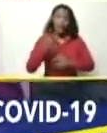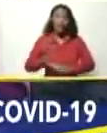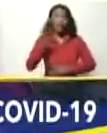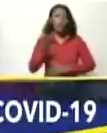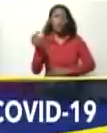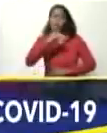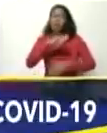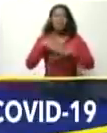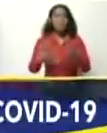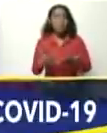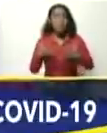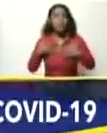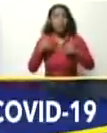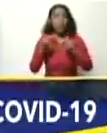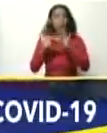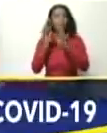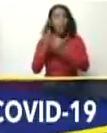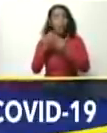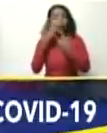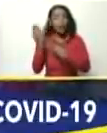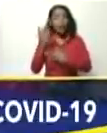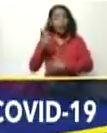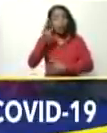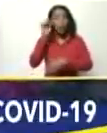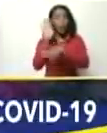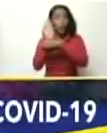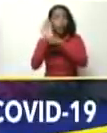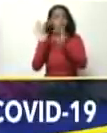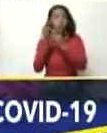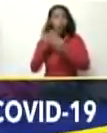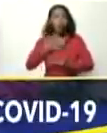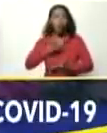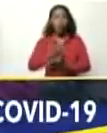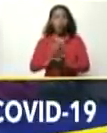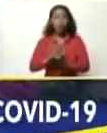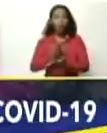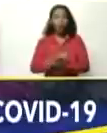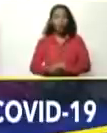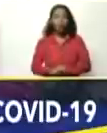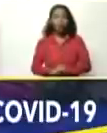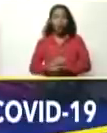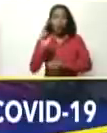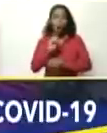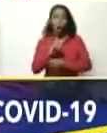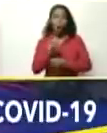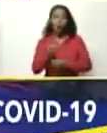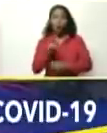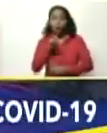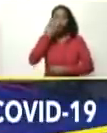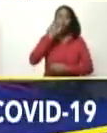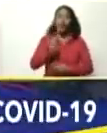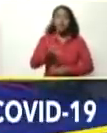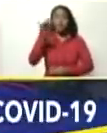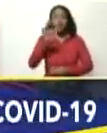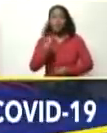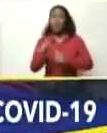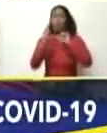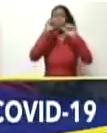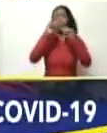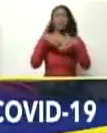importante? ¿La salud de la familia, la seguridad de la familia, la tranquilidad? ¿O echarse un guamazo? ¿Qué es más